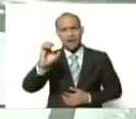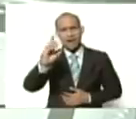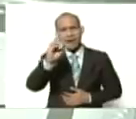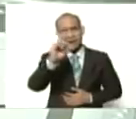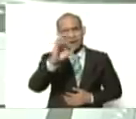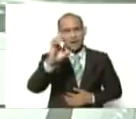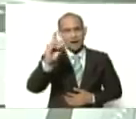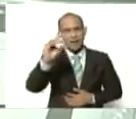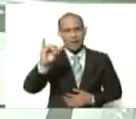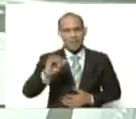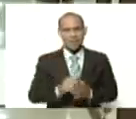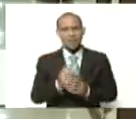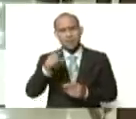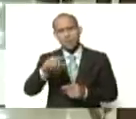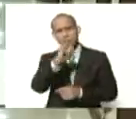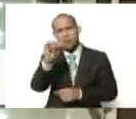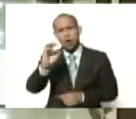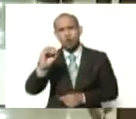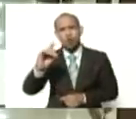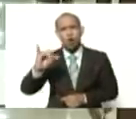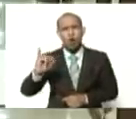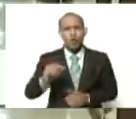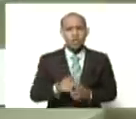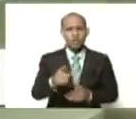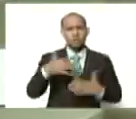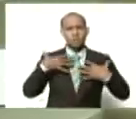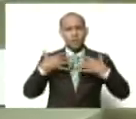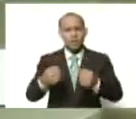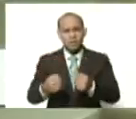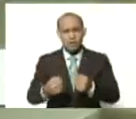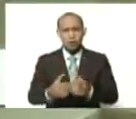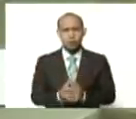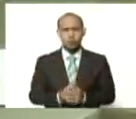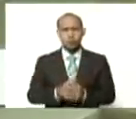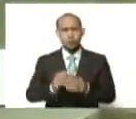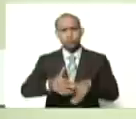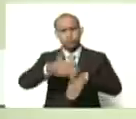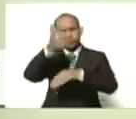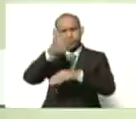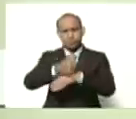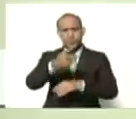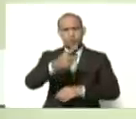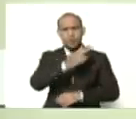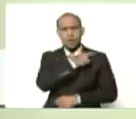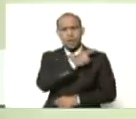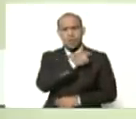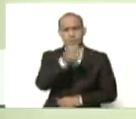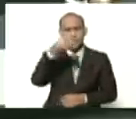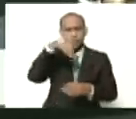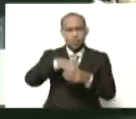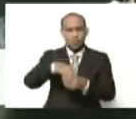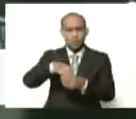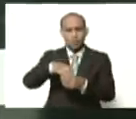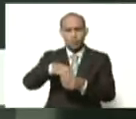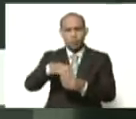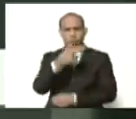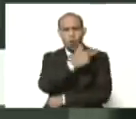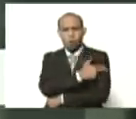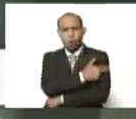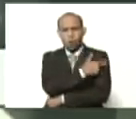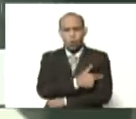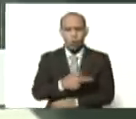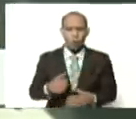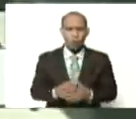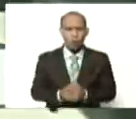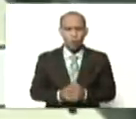Castillo, comandante de la SODI, la Autoridad Única en Salud, la doctora Mayra Prieto, y el director de este hospital, en este caso